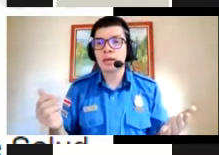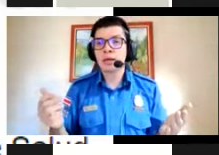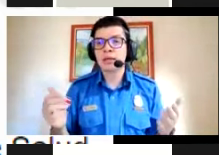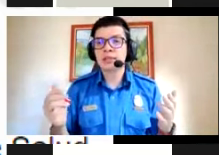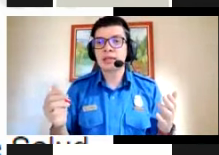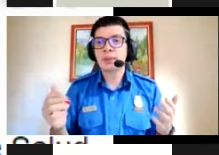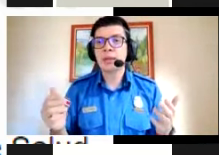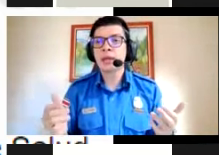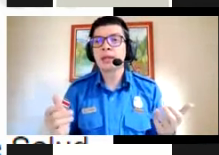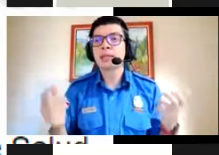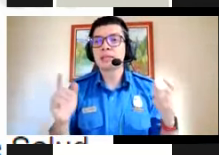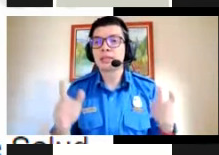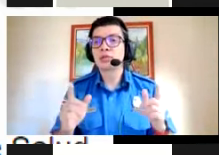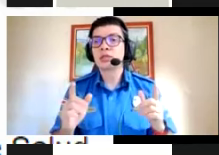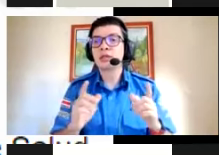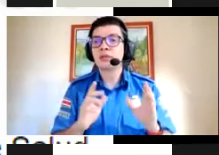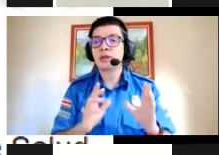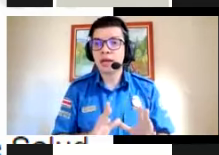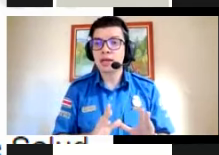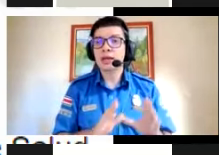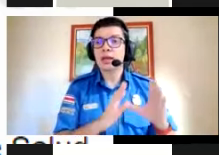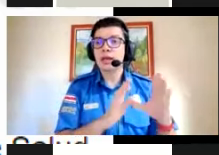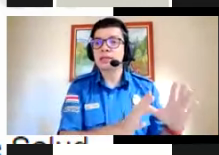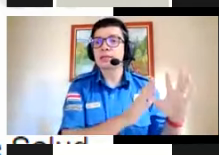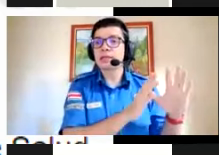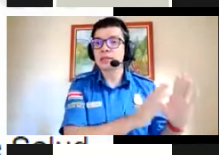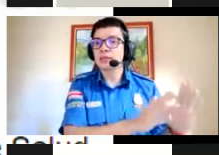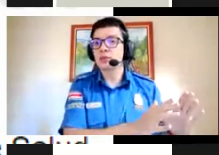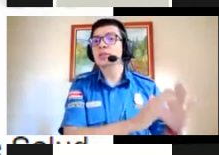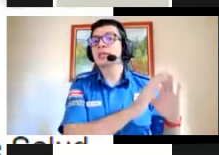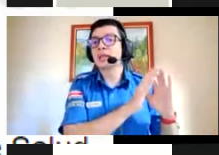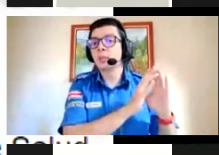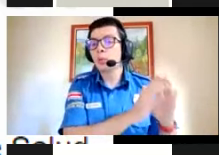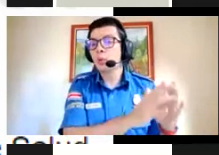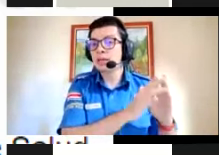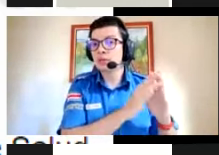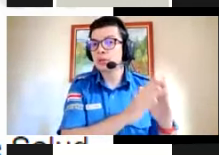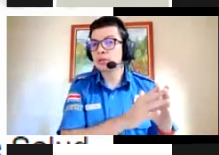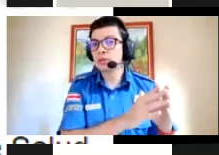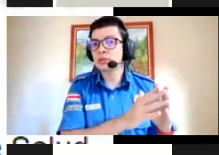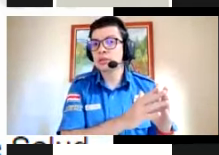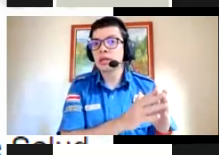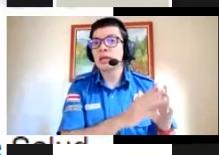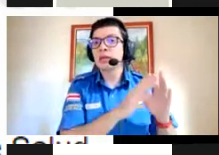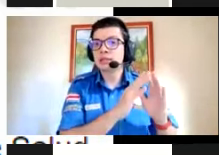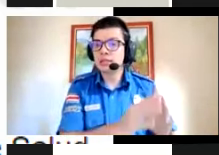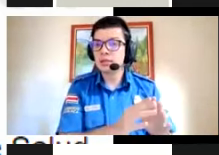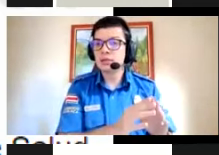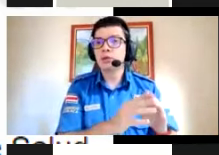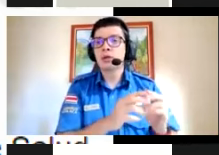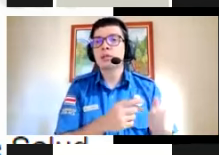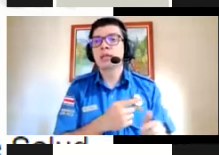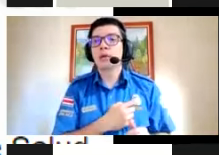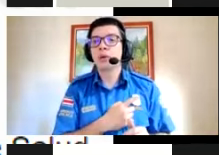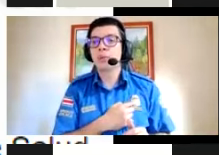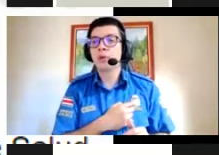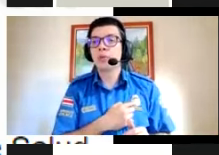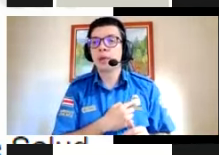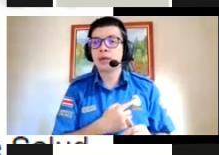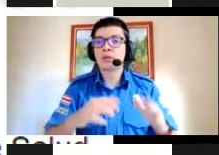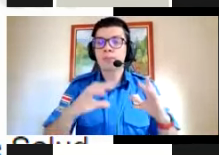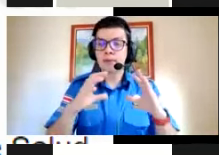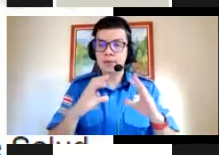consuma gas LP, necesito certificar esa instalación, necesita estar en buenas condiciones. Necesito que el